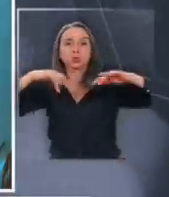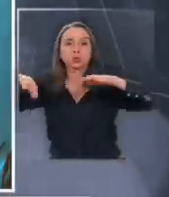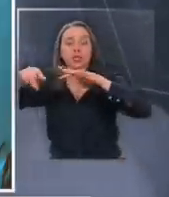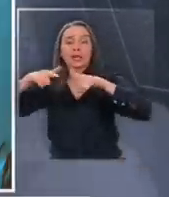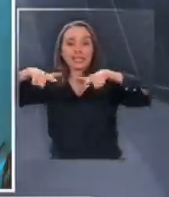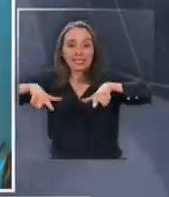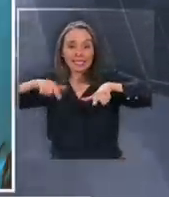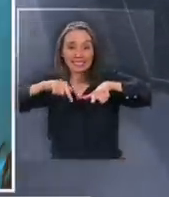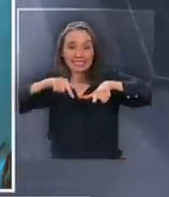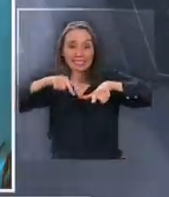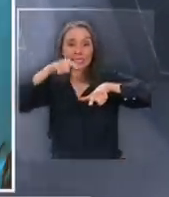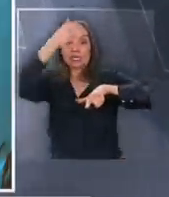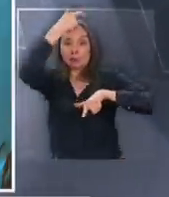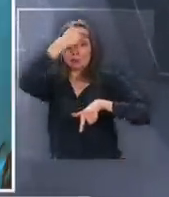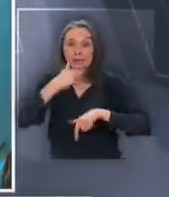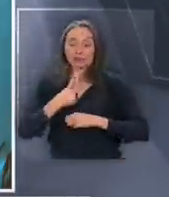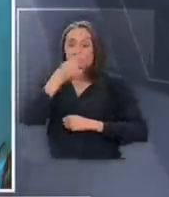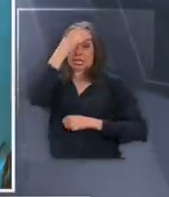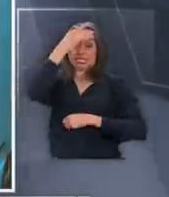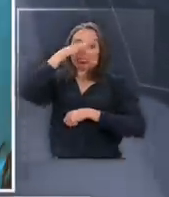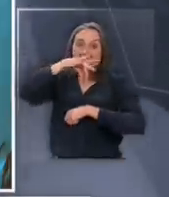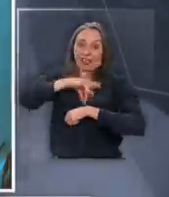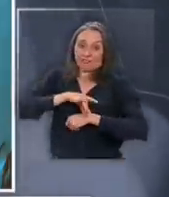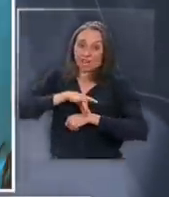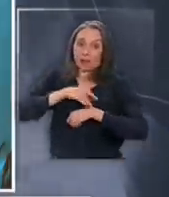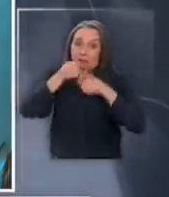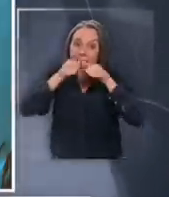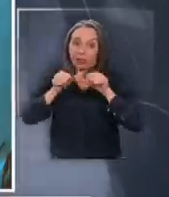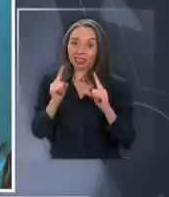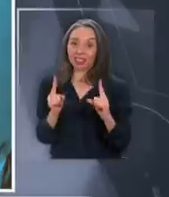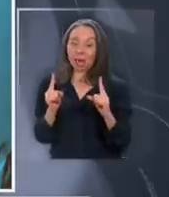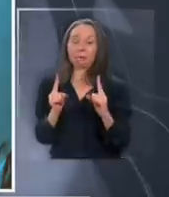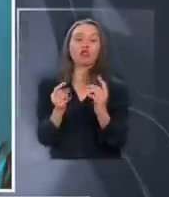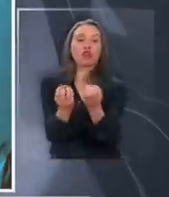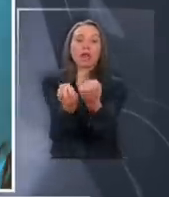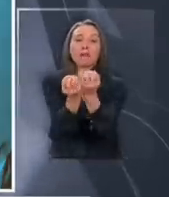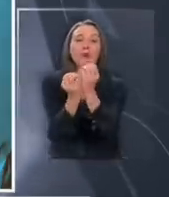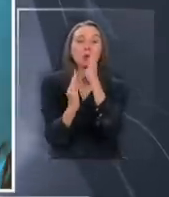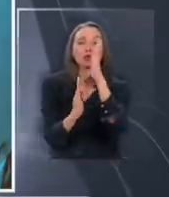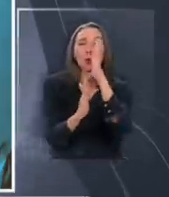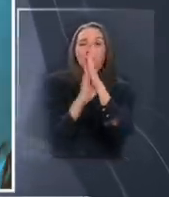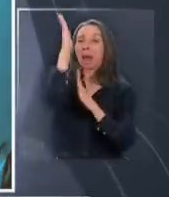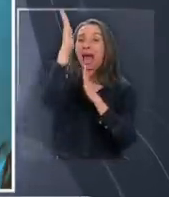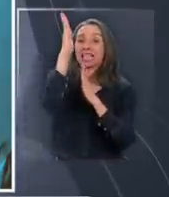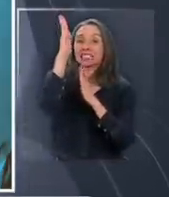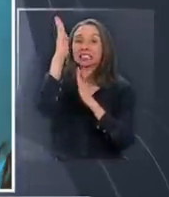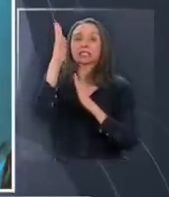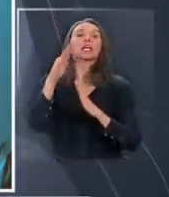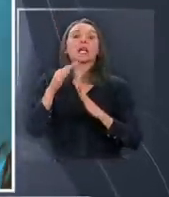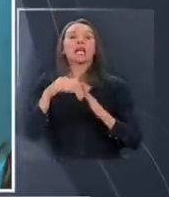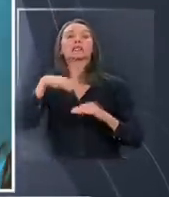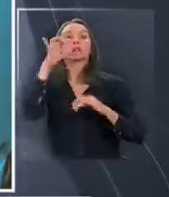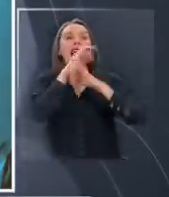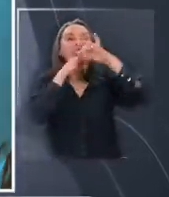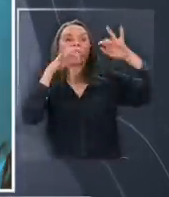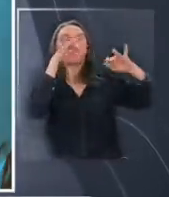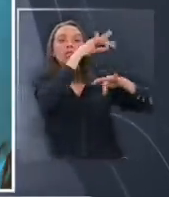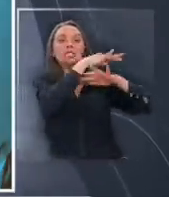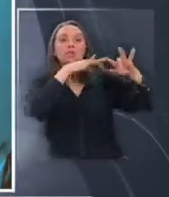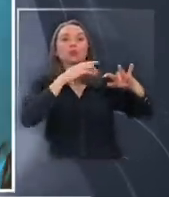que reciben quienes enferman durante el periodo del pic es mucho mayor que aquellos